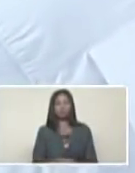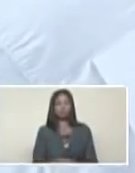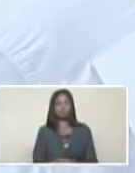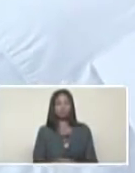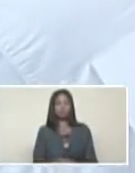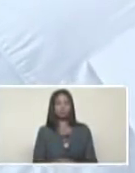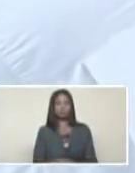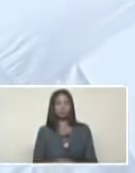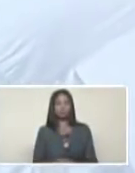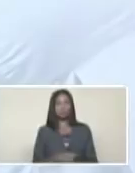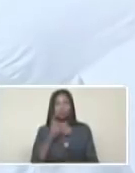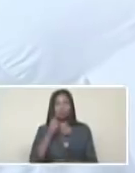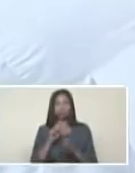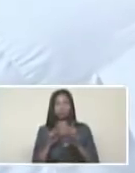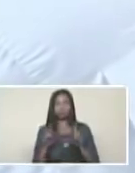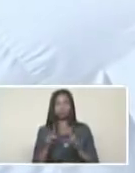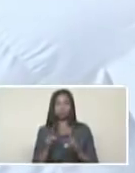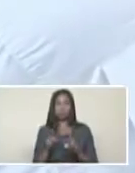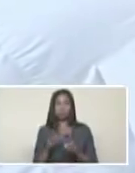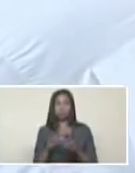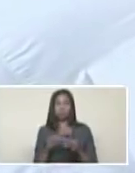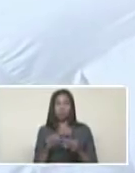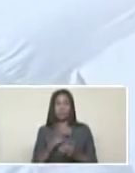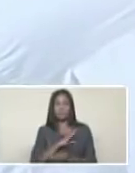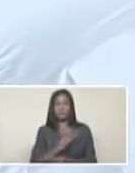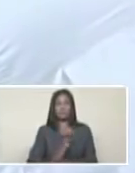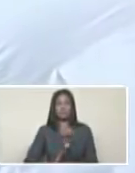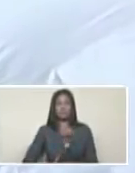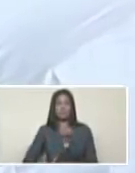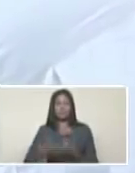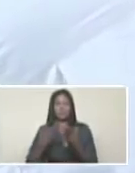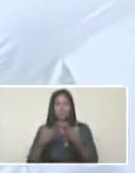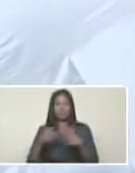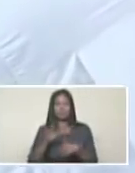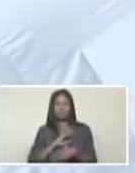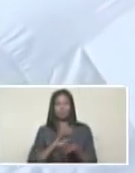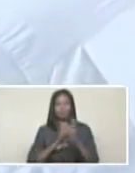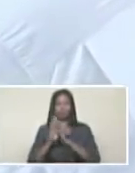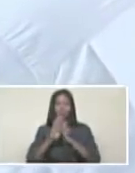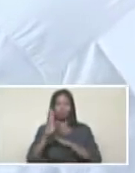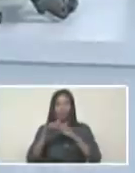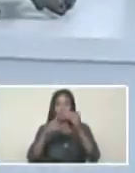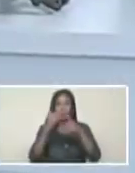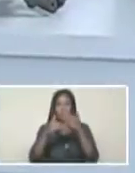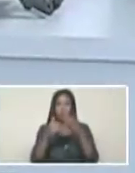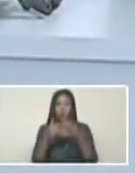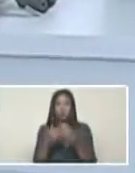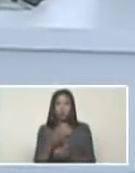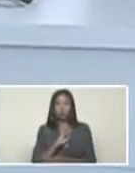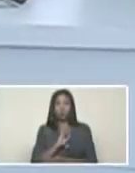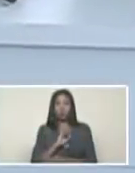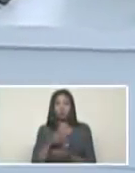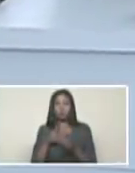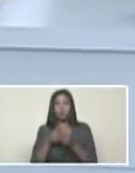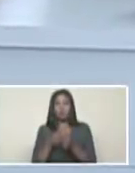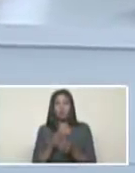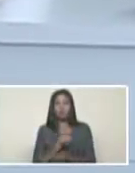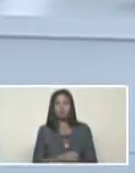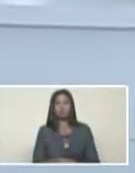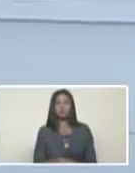en alta división, presidente de esta empresa. Naguará, pues. Hemos evolucionado en el tiempo, mi comandante jefe,